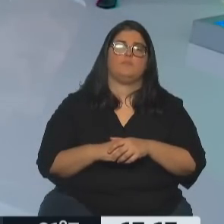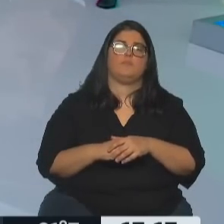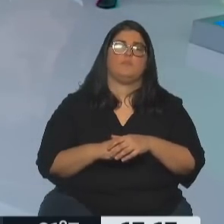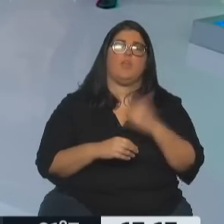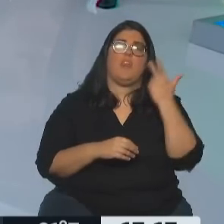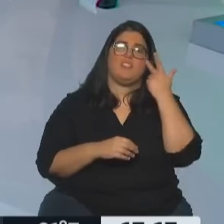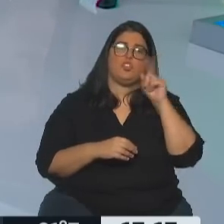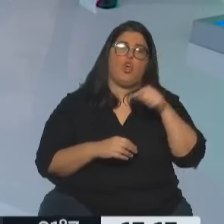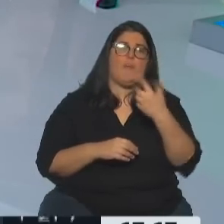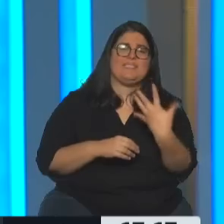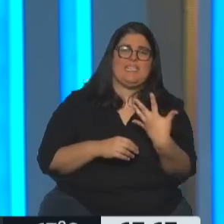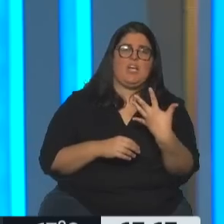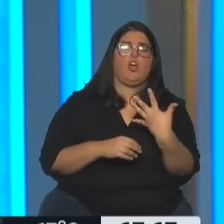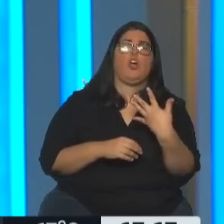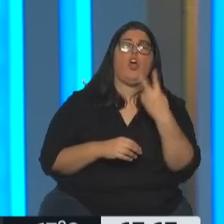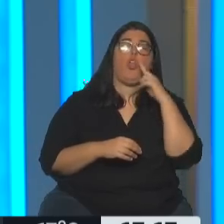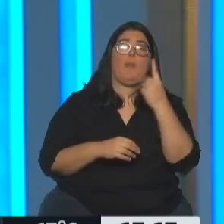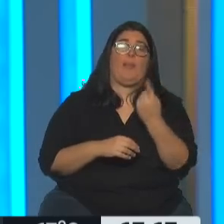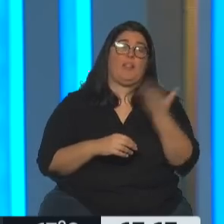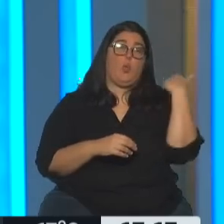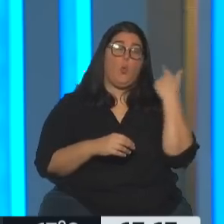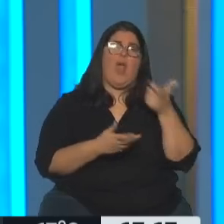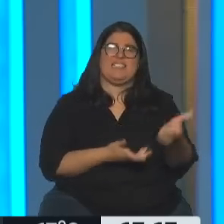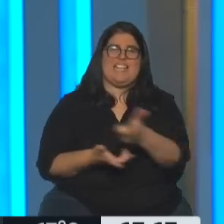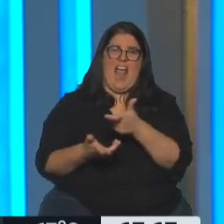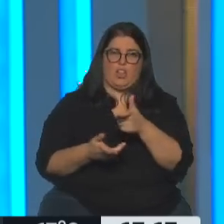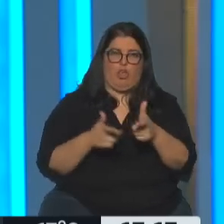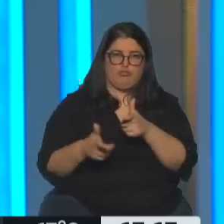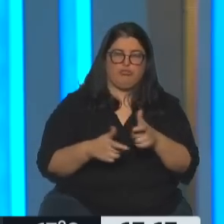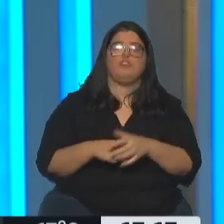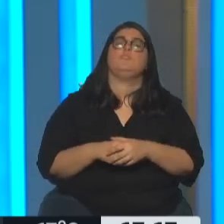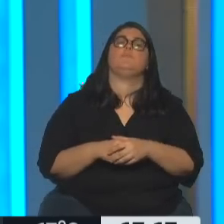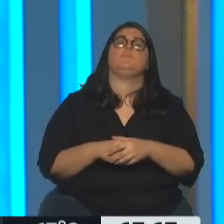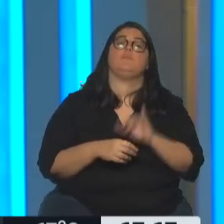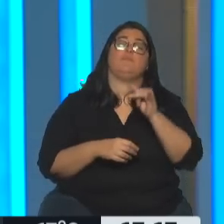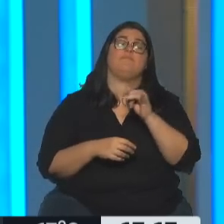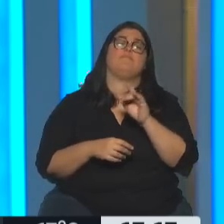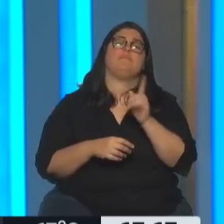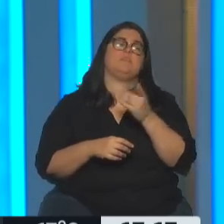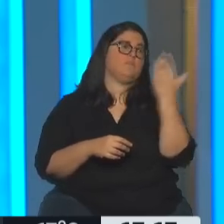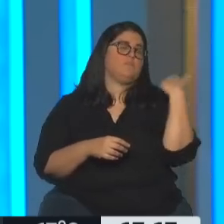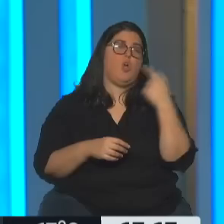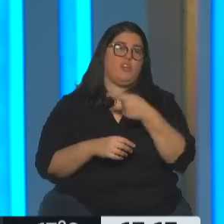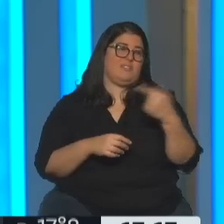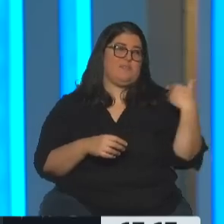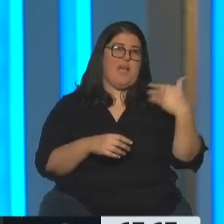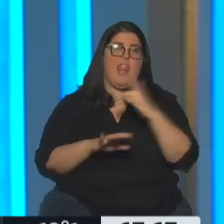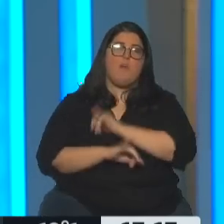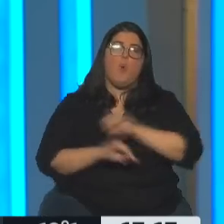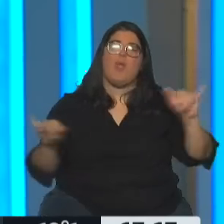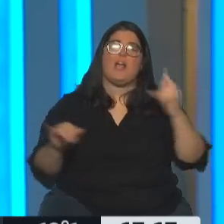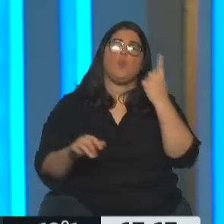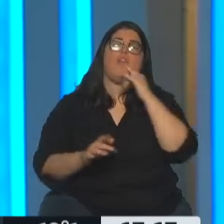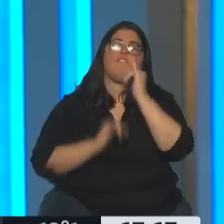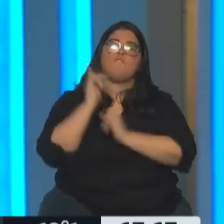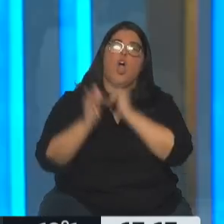número. Sí, de hecho, Pablo, al menos 2 cuestiones para sumar. Por un lado, un artículo que publicó Folha de San Pablo esta semana, que publicaba un informe,